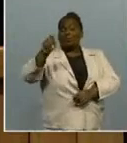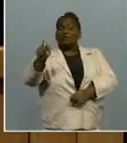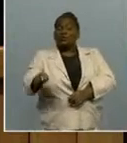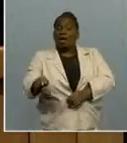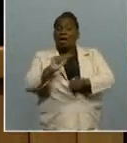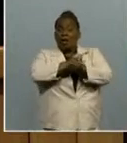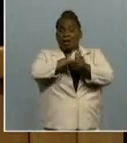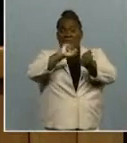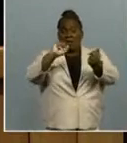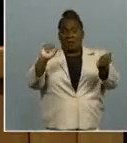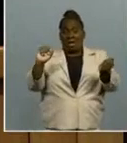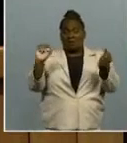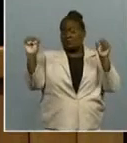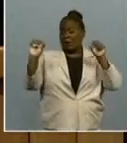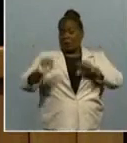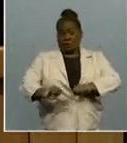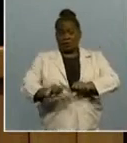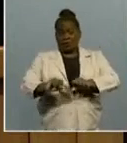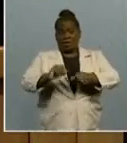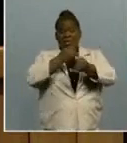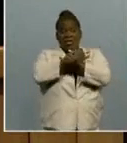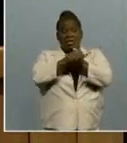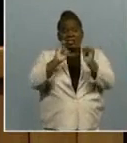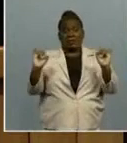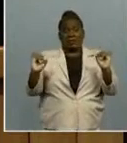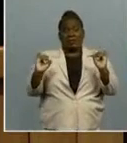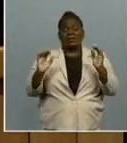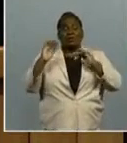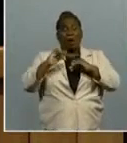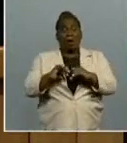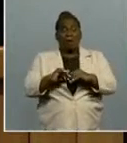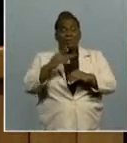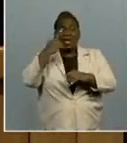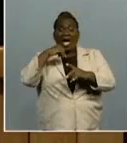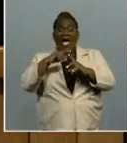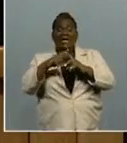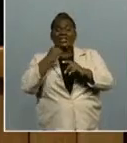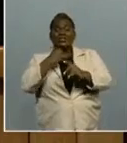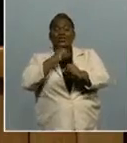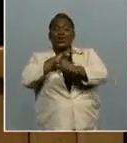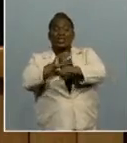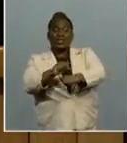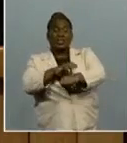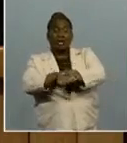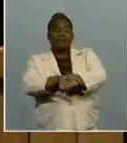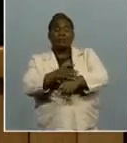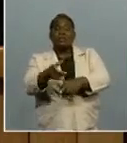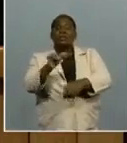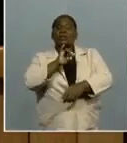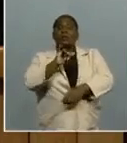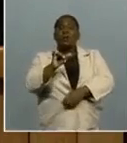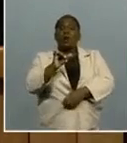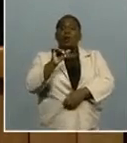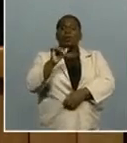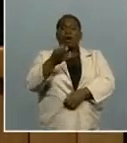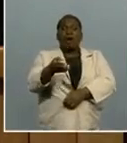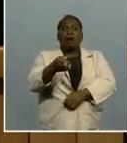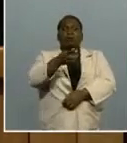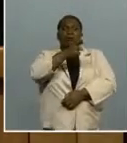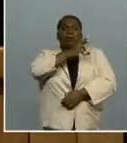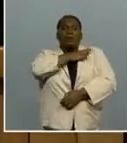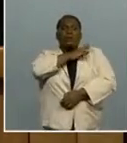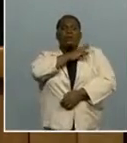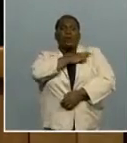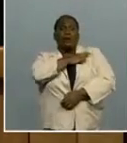caóticos de independentistas a neo anexionistas de trascendentales hay responsables hay una fina